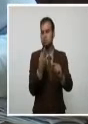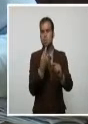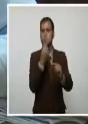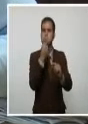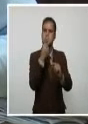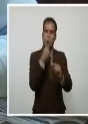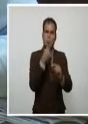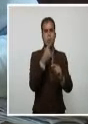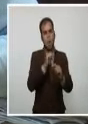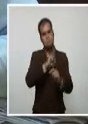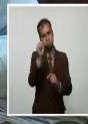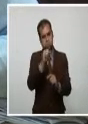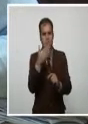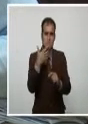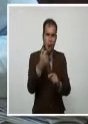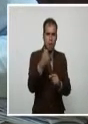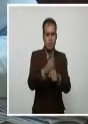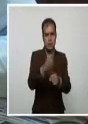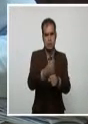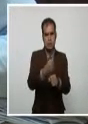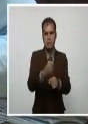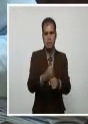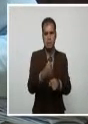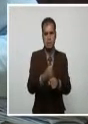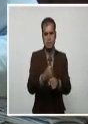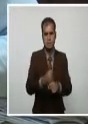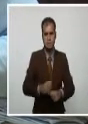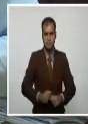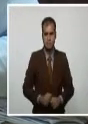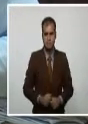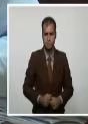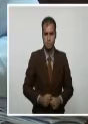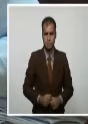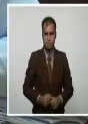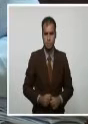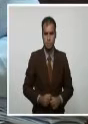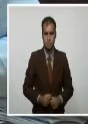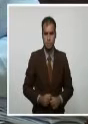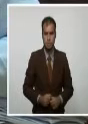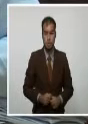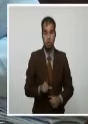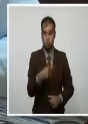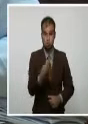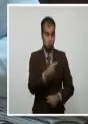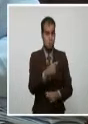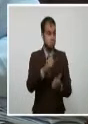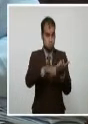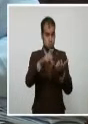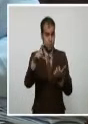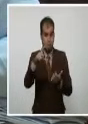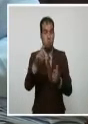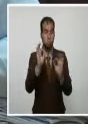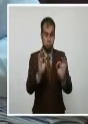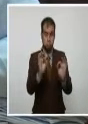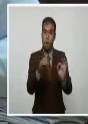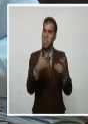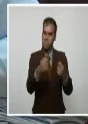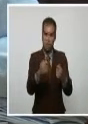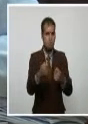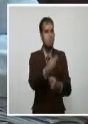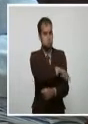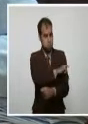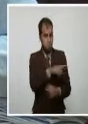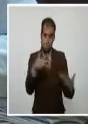de ejército lo ha expresado en varias ocasiones y lo ratificó en el informe. Si somos el partido único de la revolución cubana, tenemos que ser el partido más